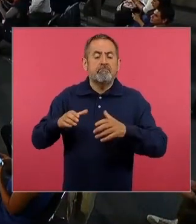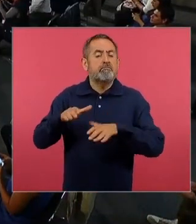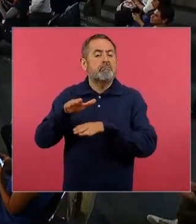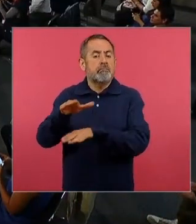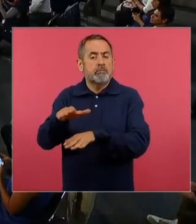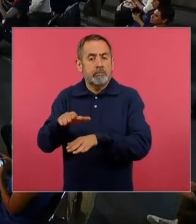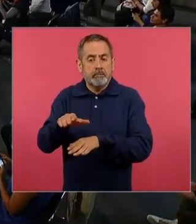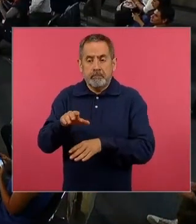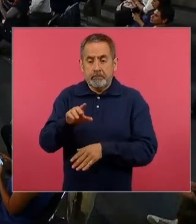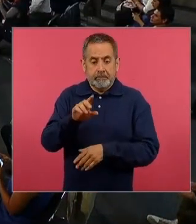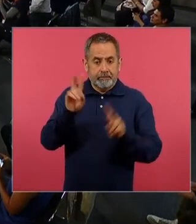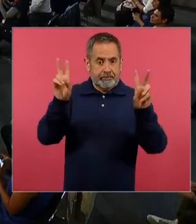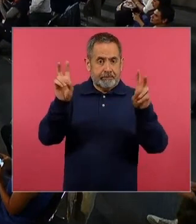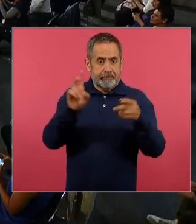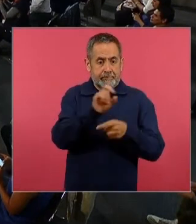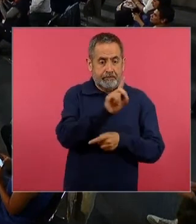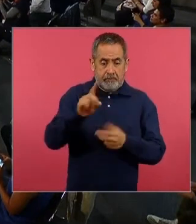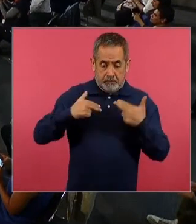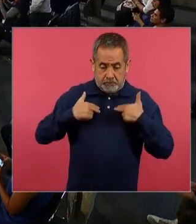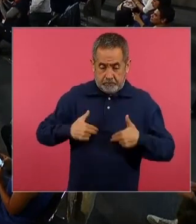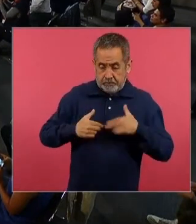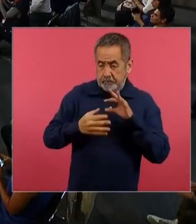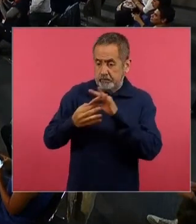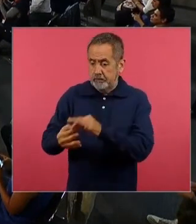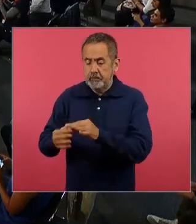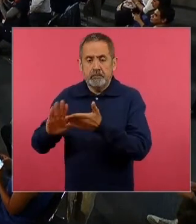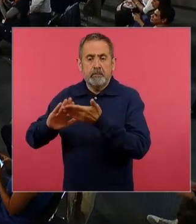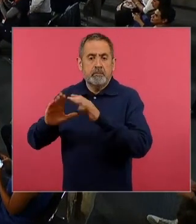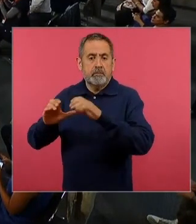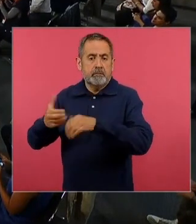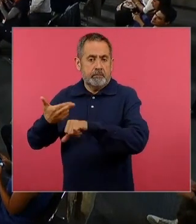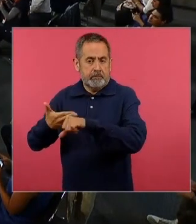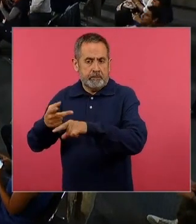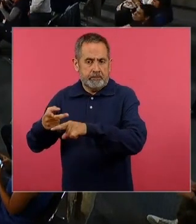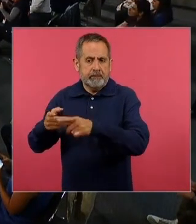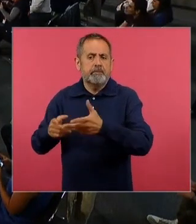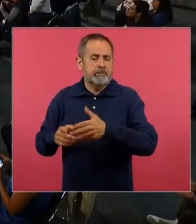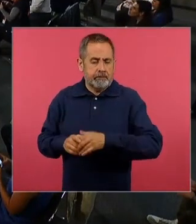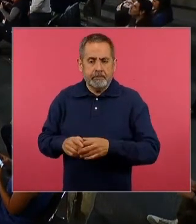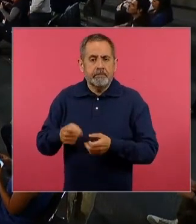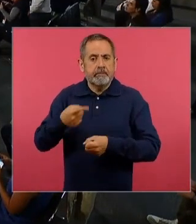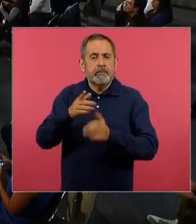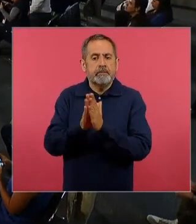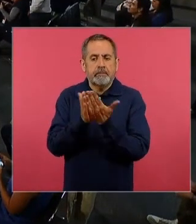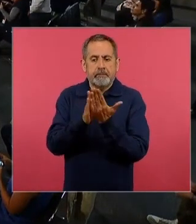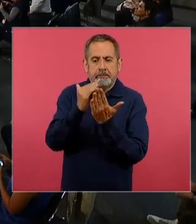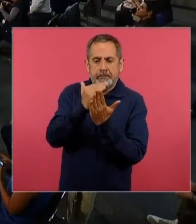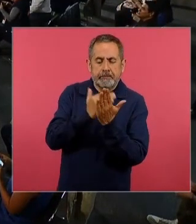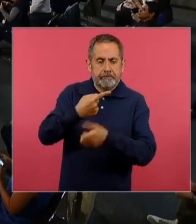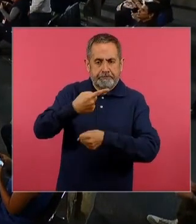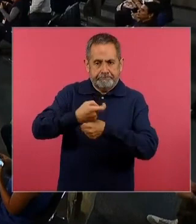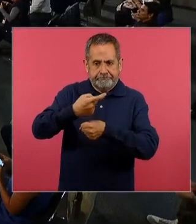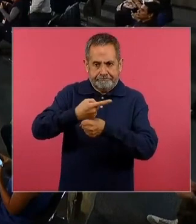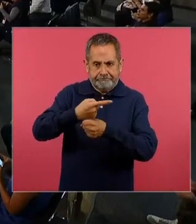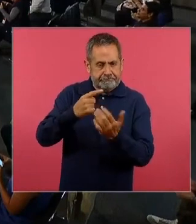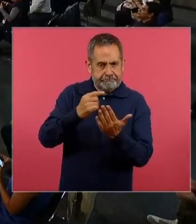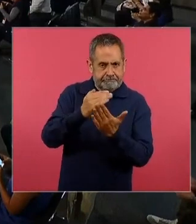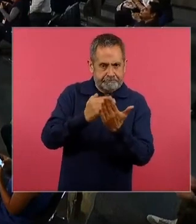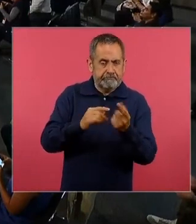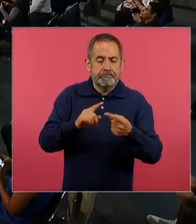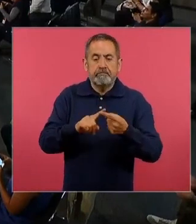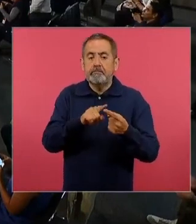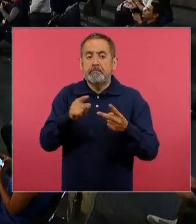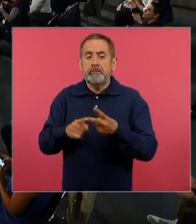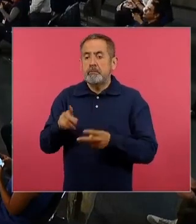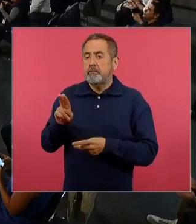formativo del humano y lo comunitario. Esto fue para primer grado. Y al maestro Uciel